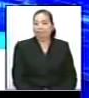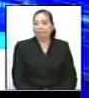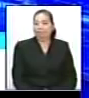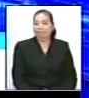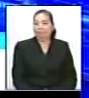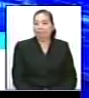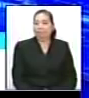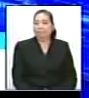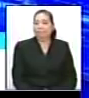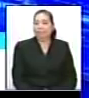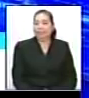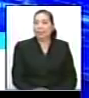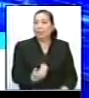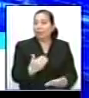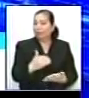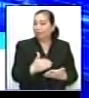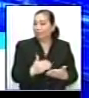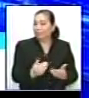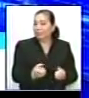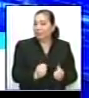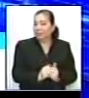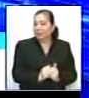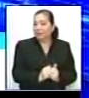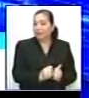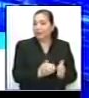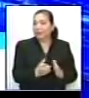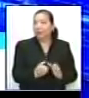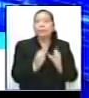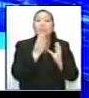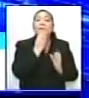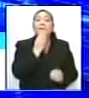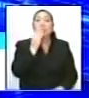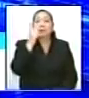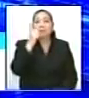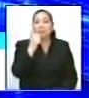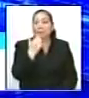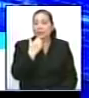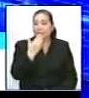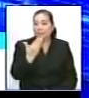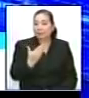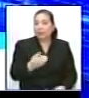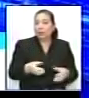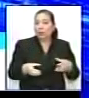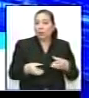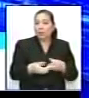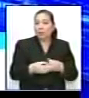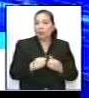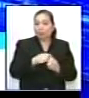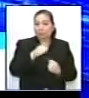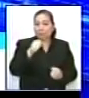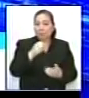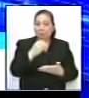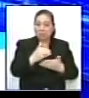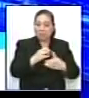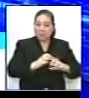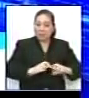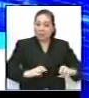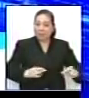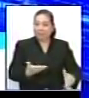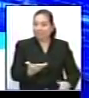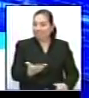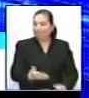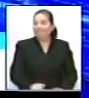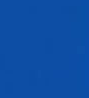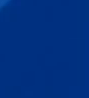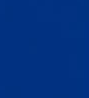Mañana seguimos en vivo en Agenda Parlamentaria, nos vamos a la sala Francisco Bolognesi, en donde se va a llevar a cabo la Comisión de Levantamiento y Unidad Parlamentaria. Adelante,